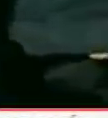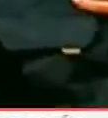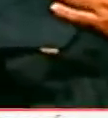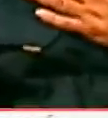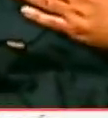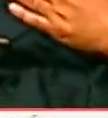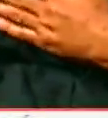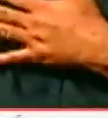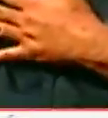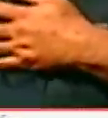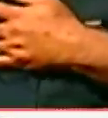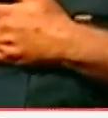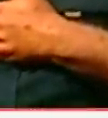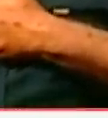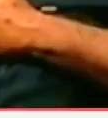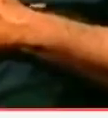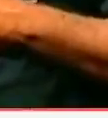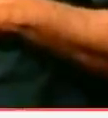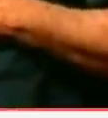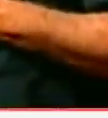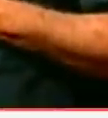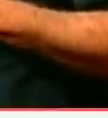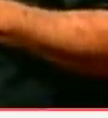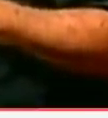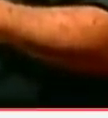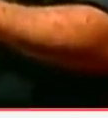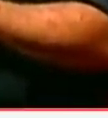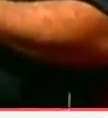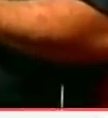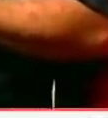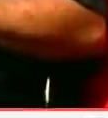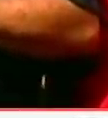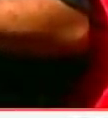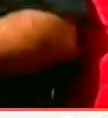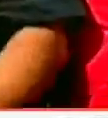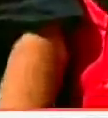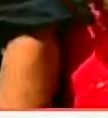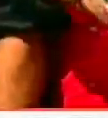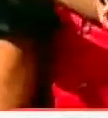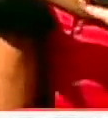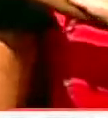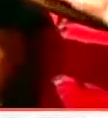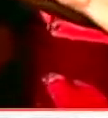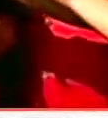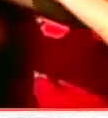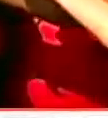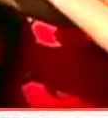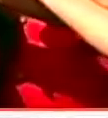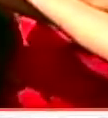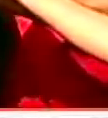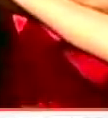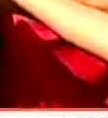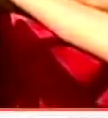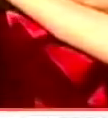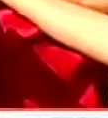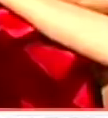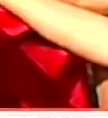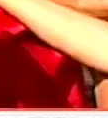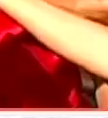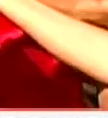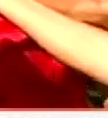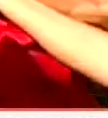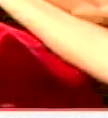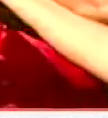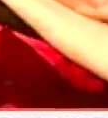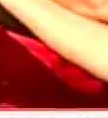gracias por estar aquí en este concierto por la paz y la vida. ¿Qué está pasando en el estado Táchira en este momento? Miren, no solo en el estado Táchira,